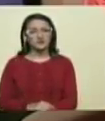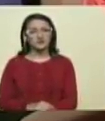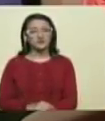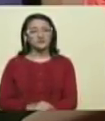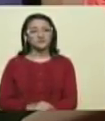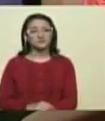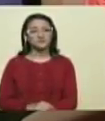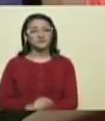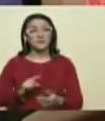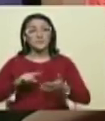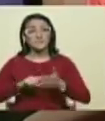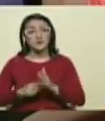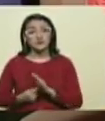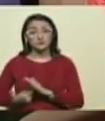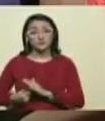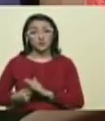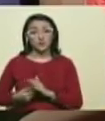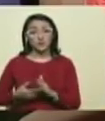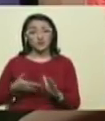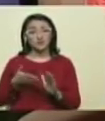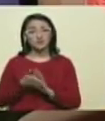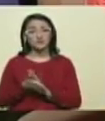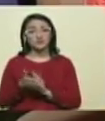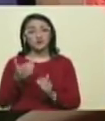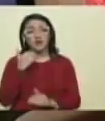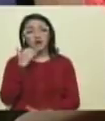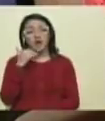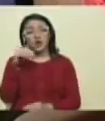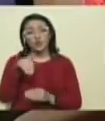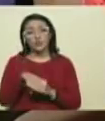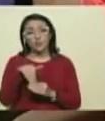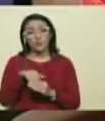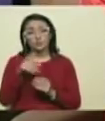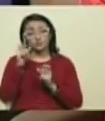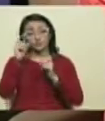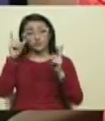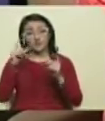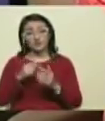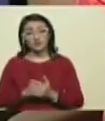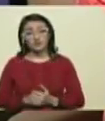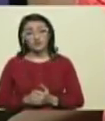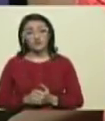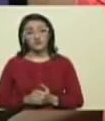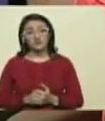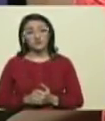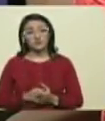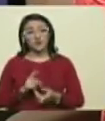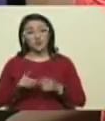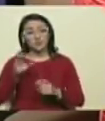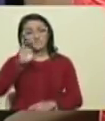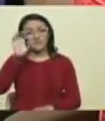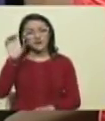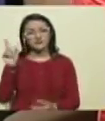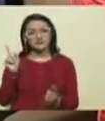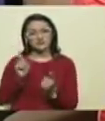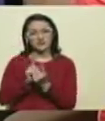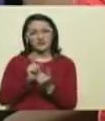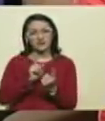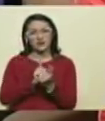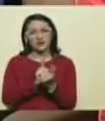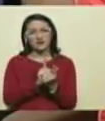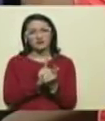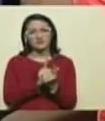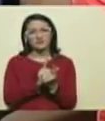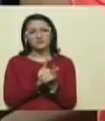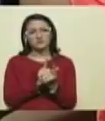si esas presiones pueden haber tenido que ver con algunos votos que sorprendieron en principio porque países cercanos o que mantenían una cercanía,